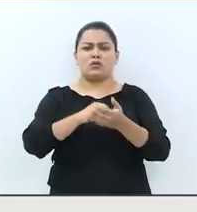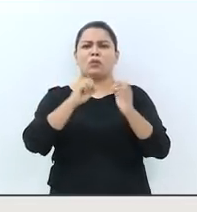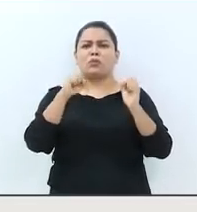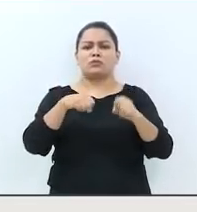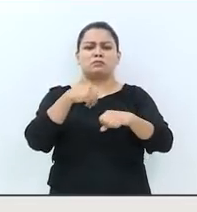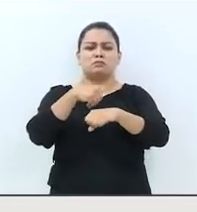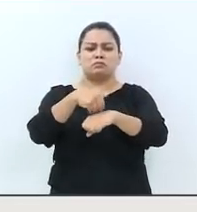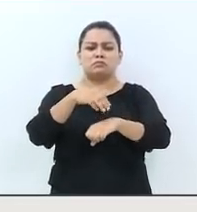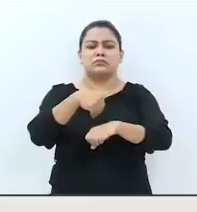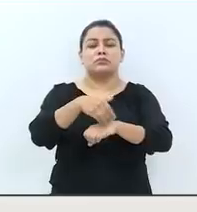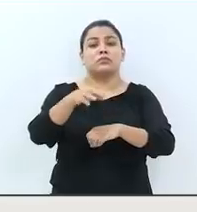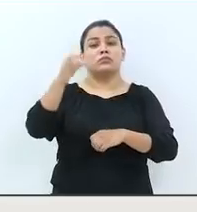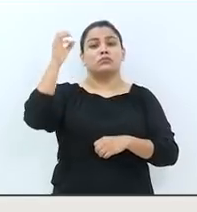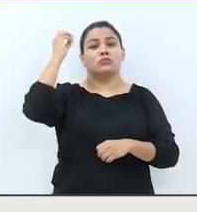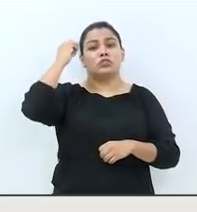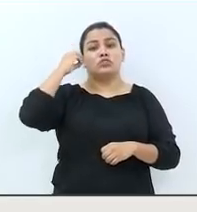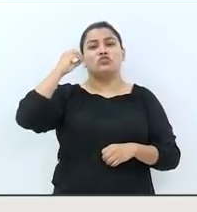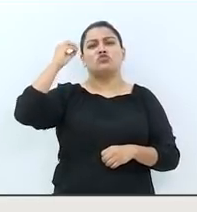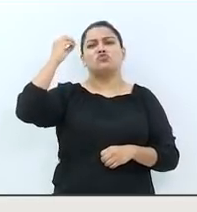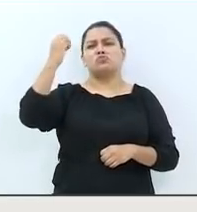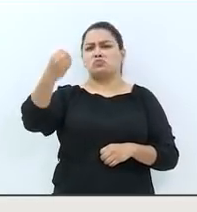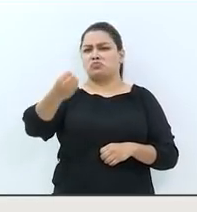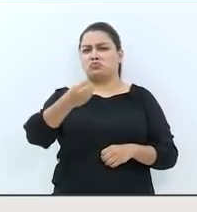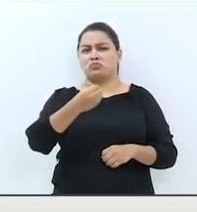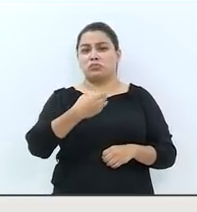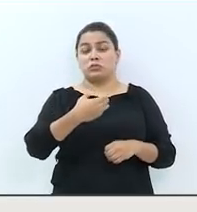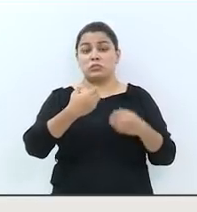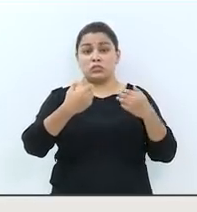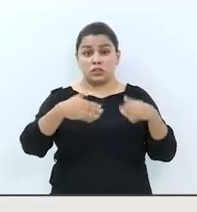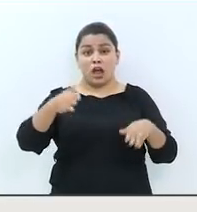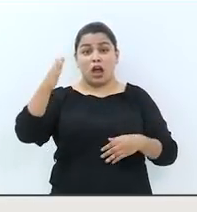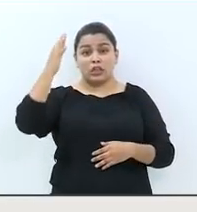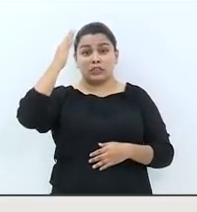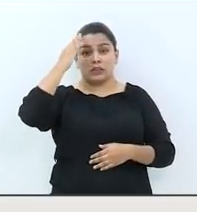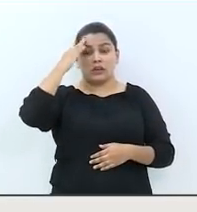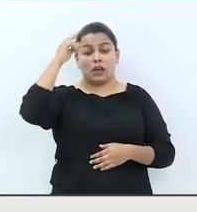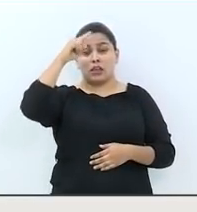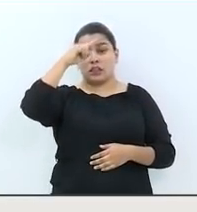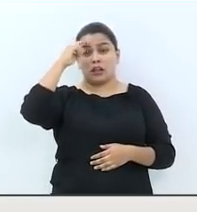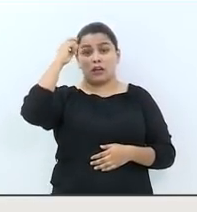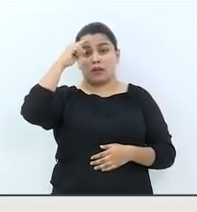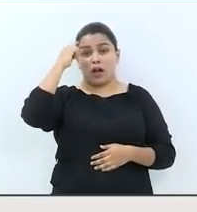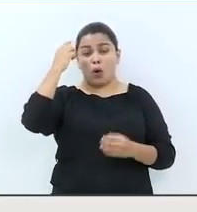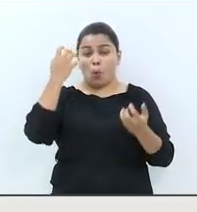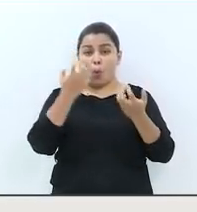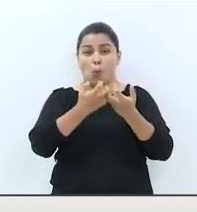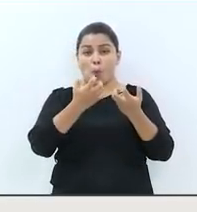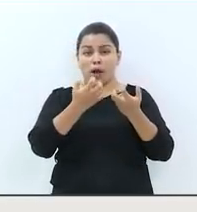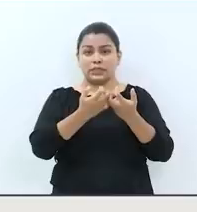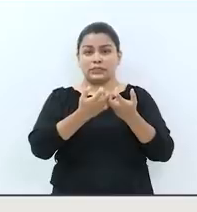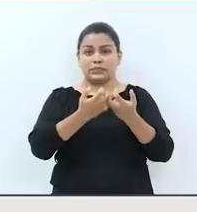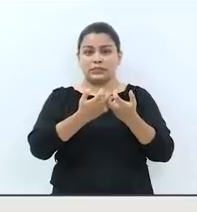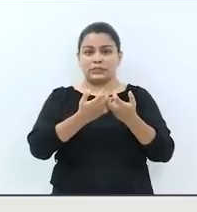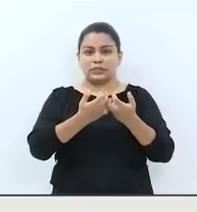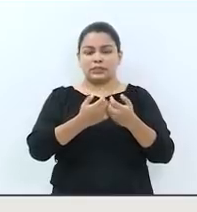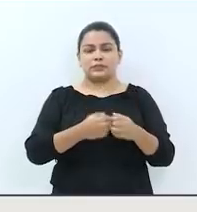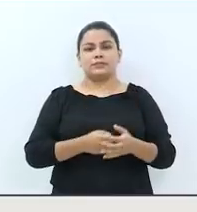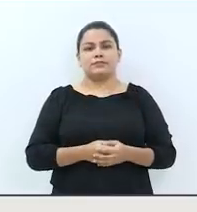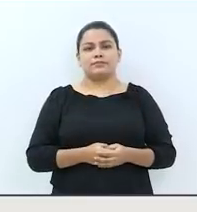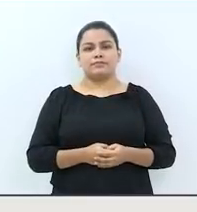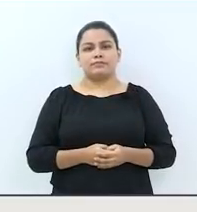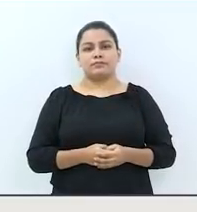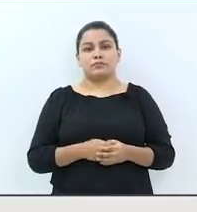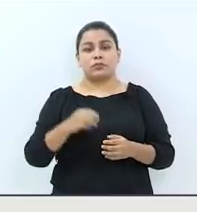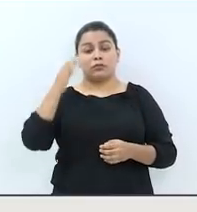habilitado para que ustedes también nos cuenten. ¿Ya habían escuchado esto del trabajo Entre pares, con todo gusto les leemos.